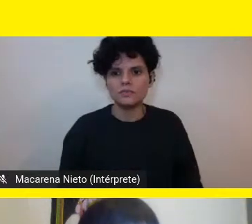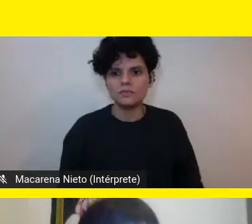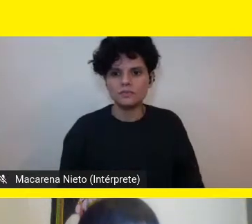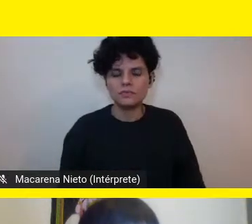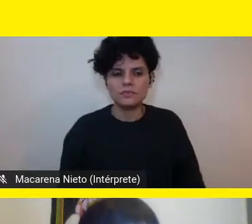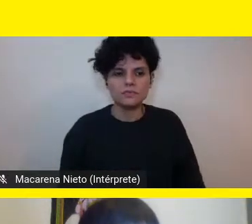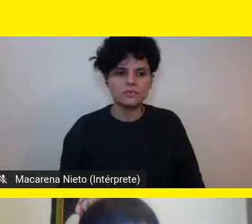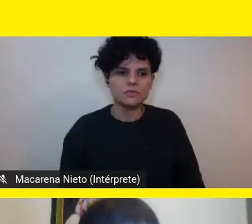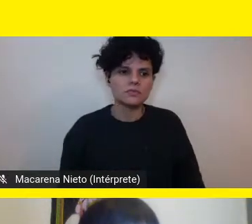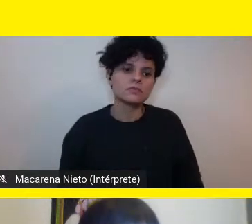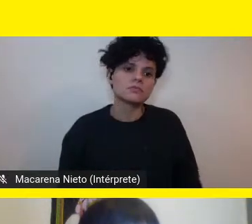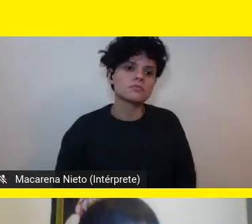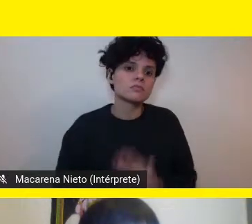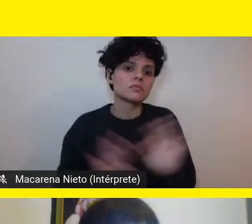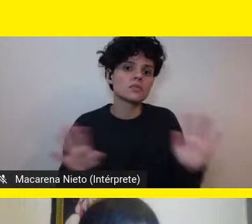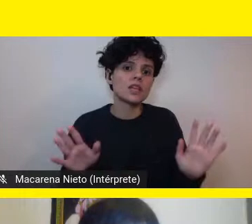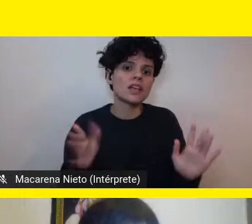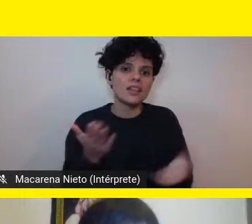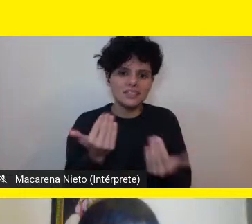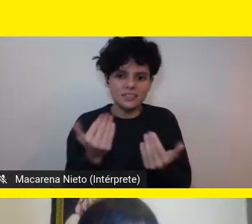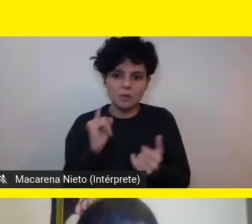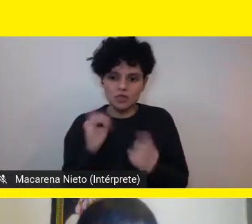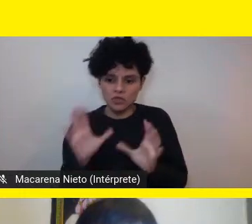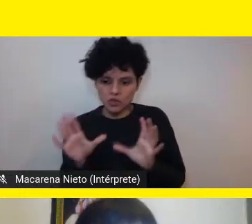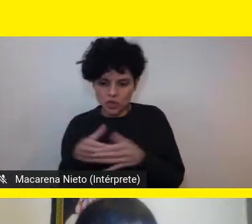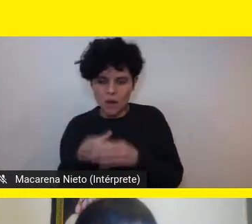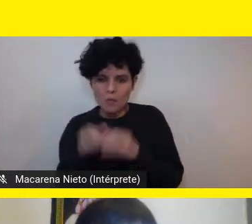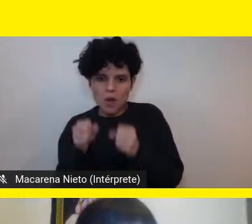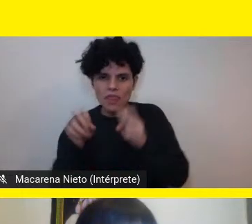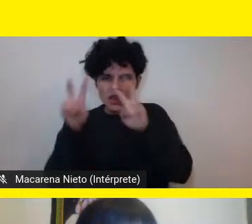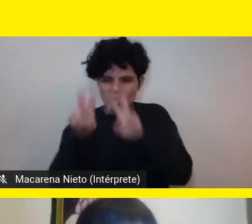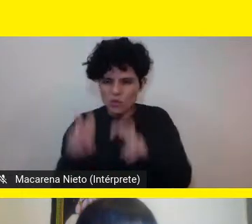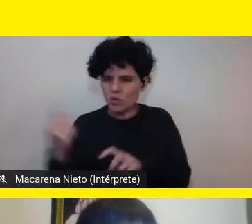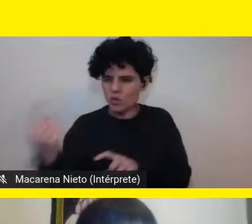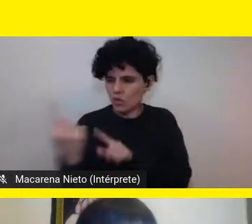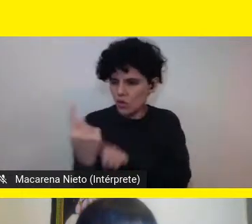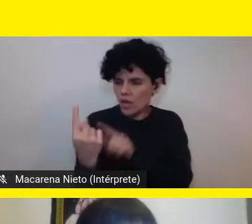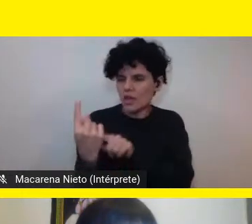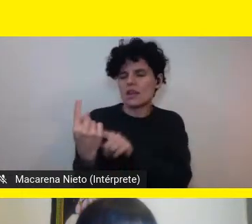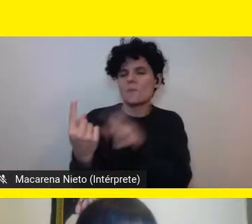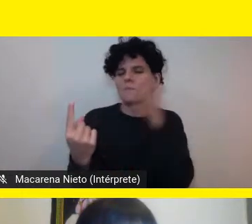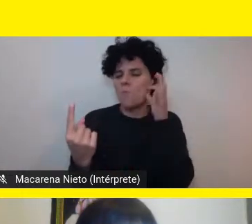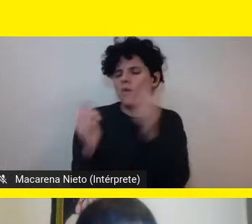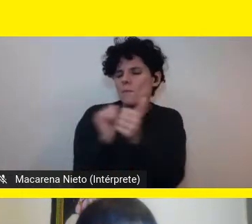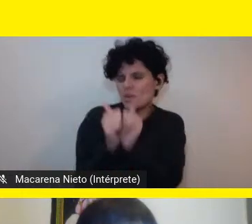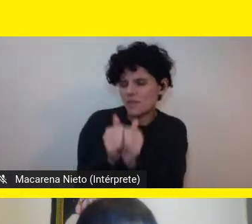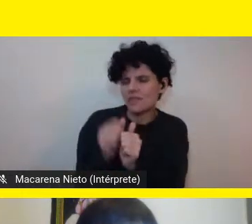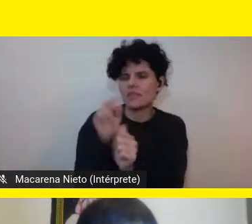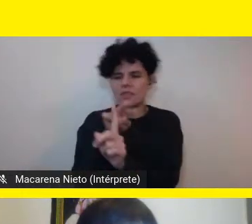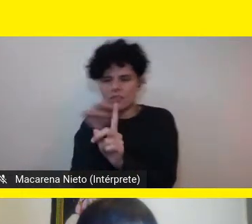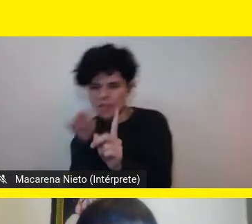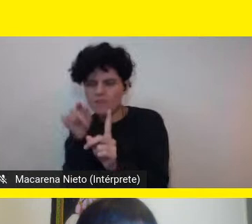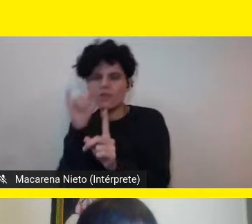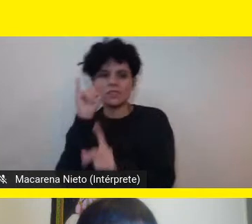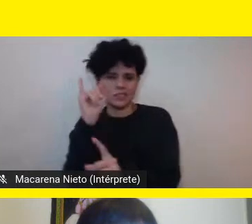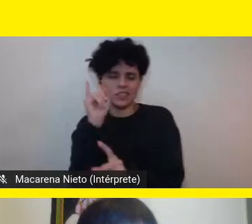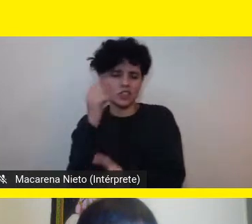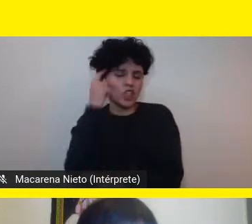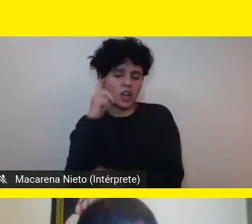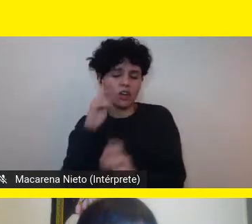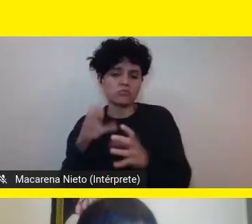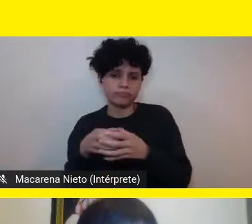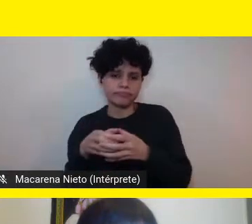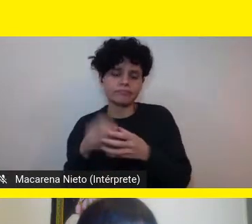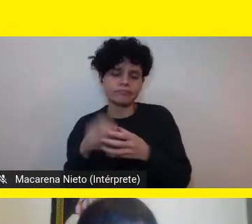relativa a si es necesario un órgano que investigue este tipo de conductas con una perspectiva de género, yo creo que sí es necesario. Y es necesario que se